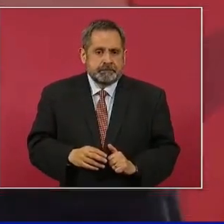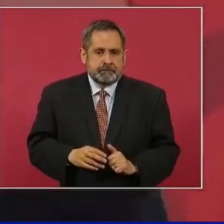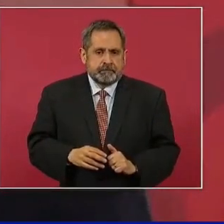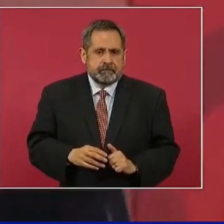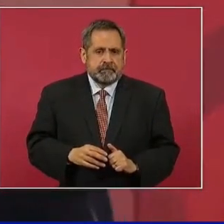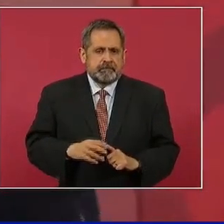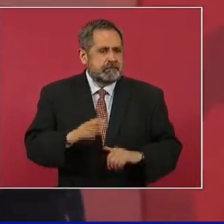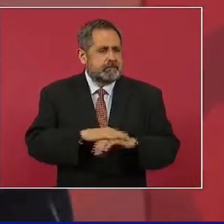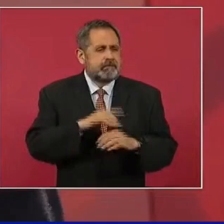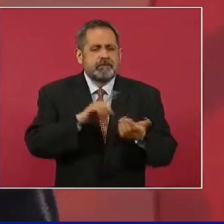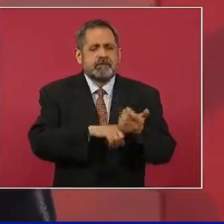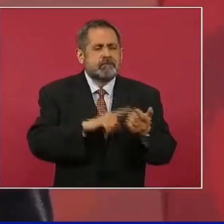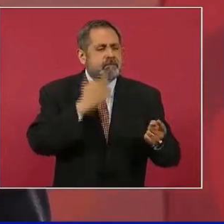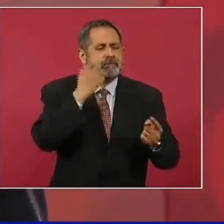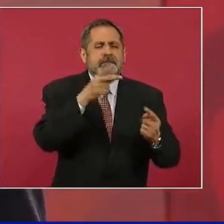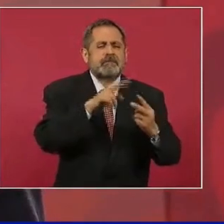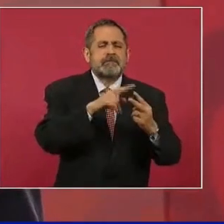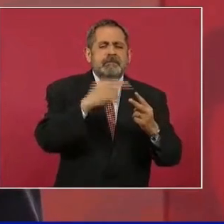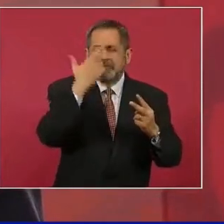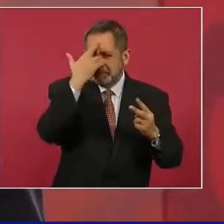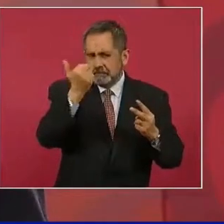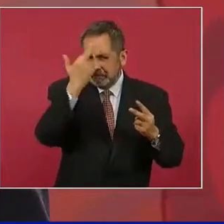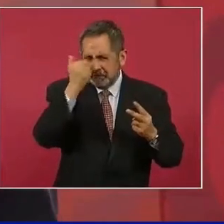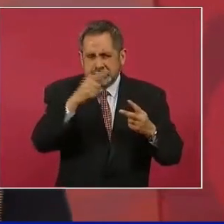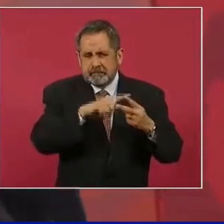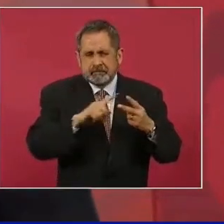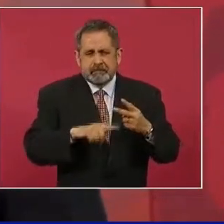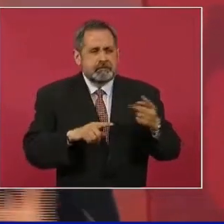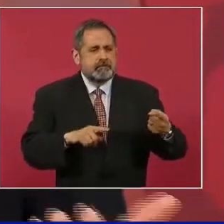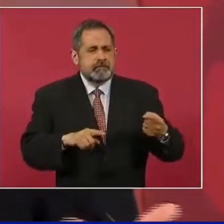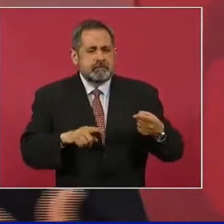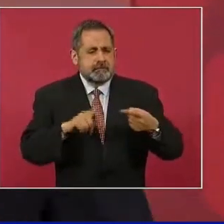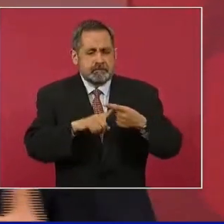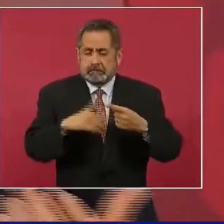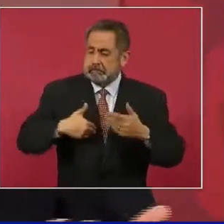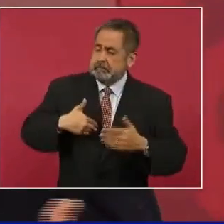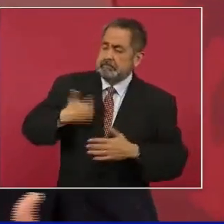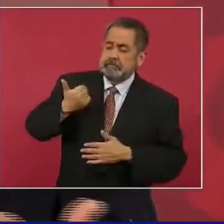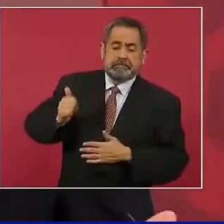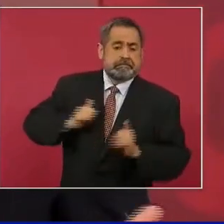por dos motivos. Uno, porque se benefician